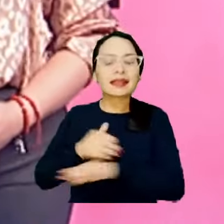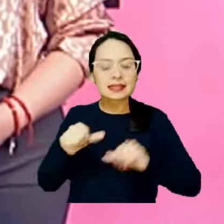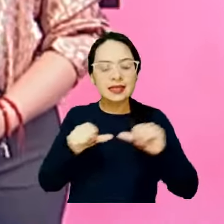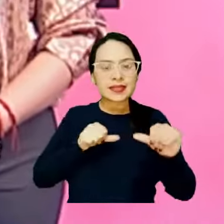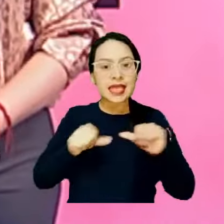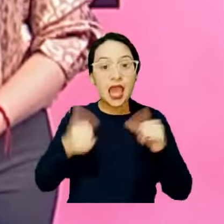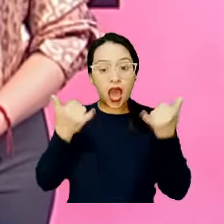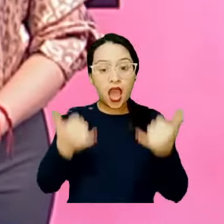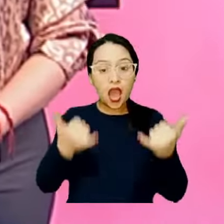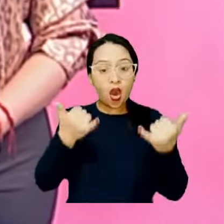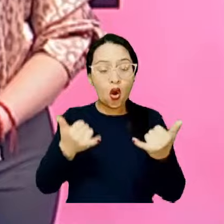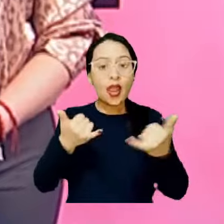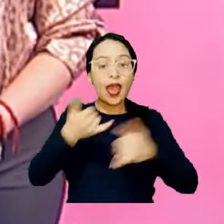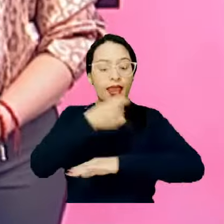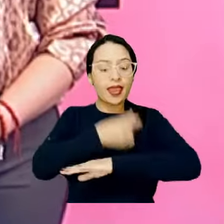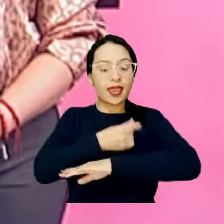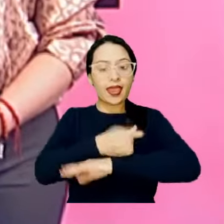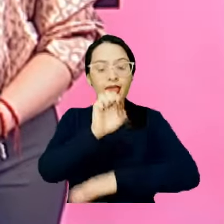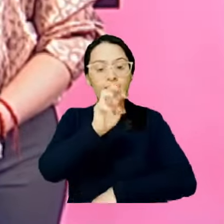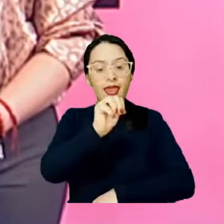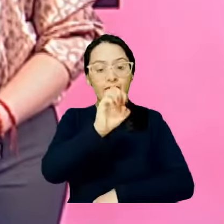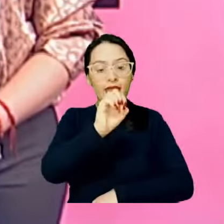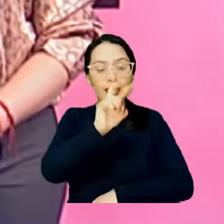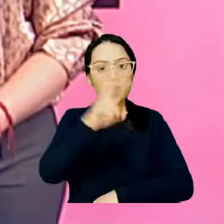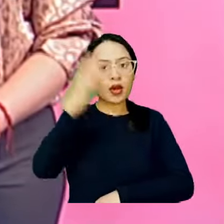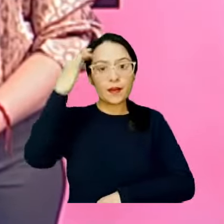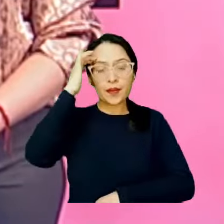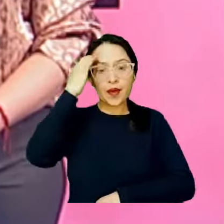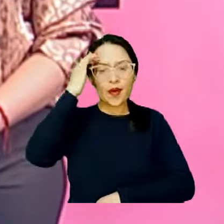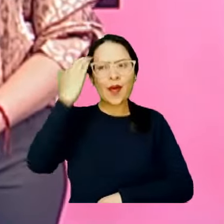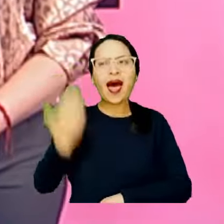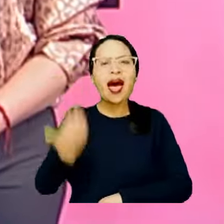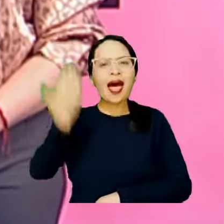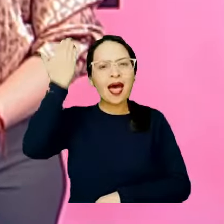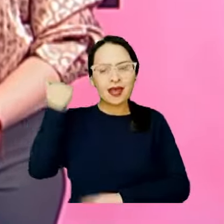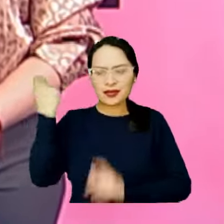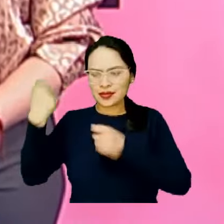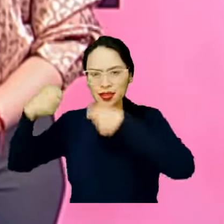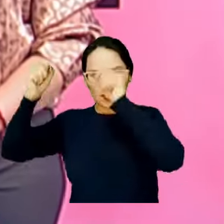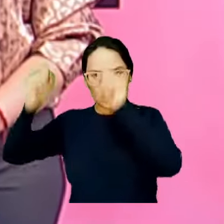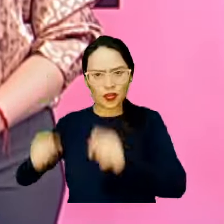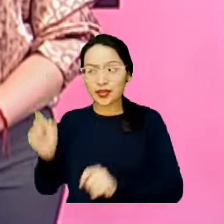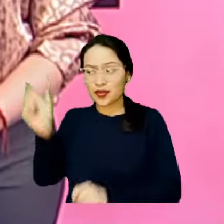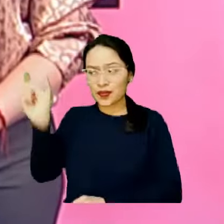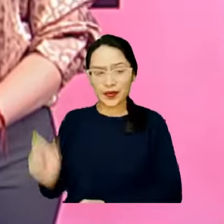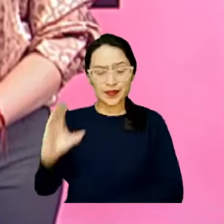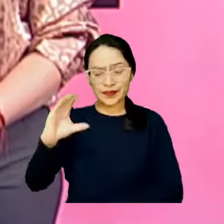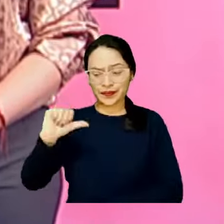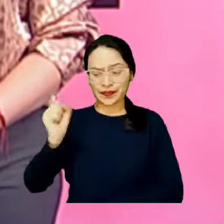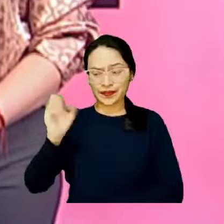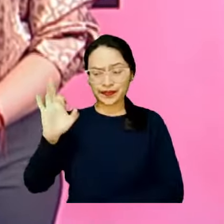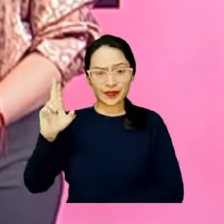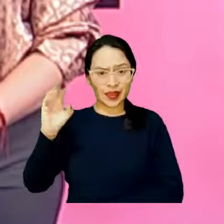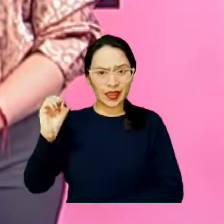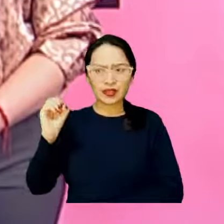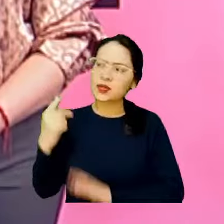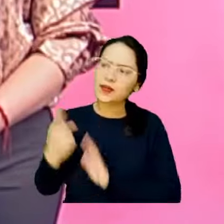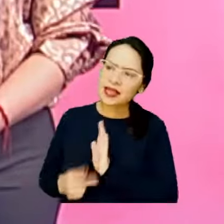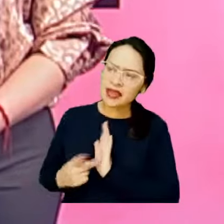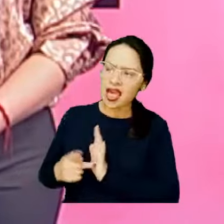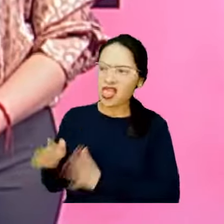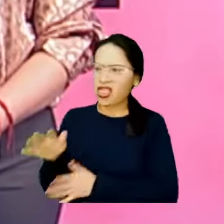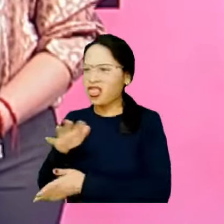gerente también de la MOVP, refiriéndose a contratos que presuntamente fueron suscritos con la persona que está detenida por este presunto